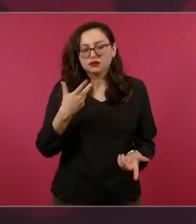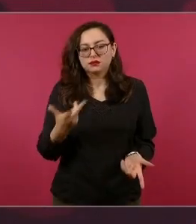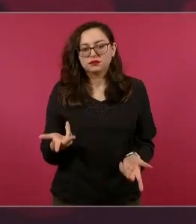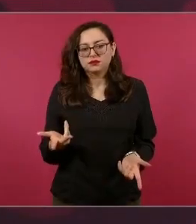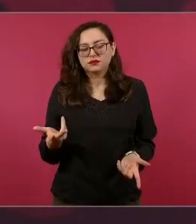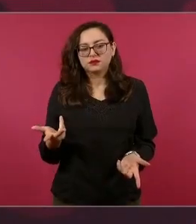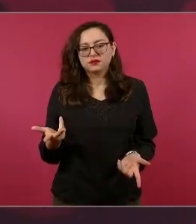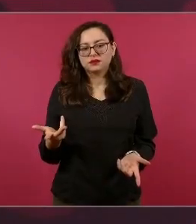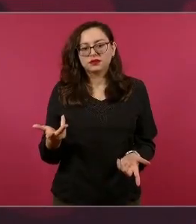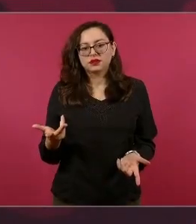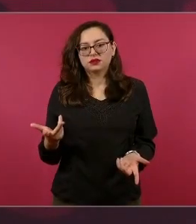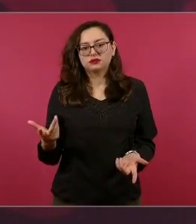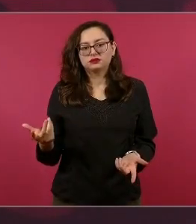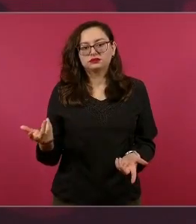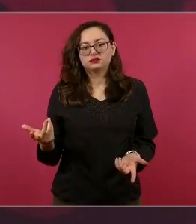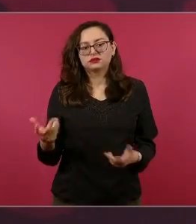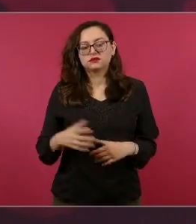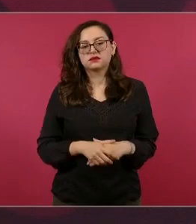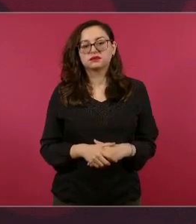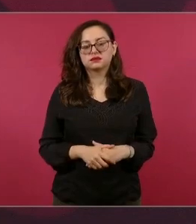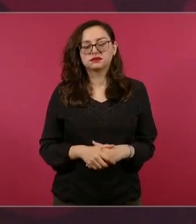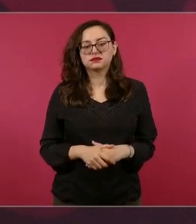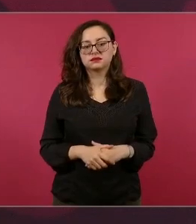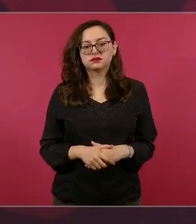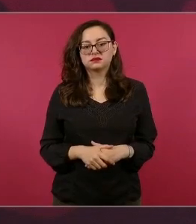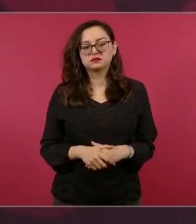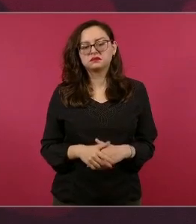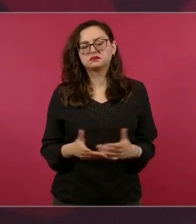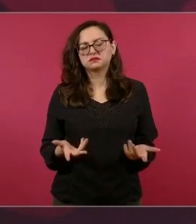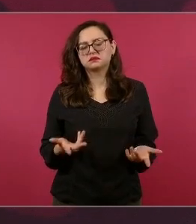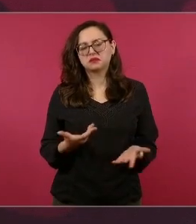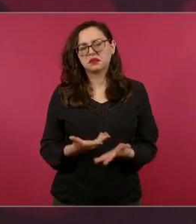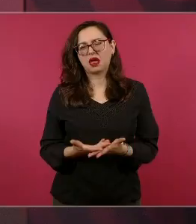Claro que ya cambiaron las prácticas, pero